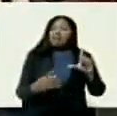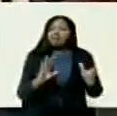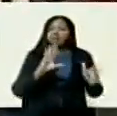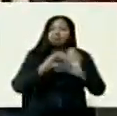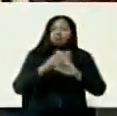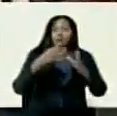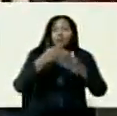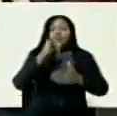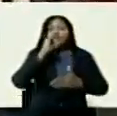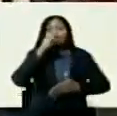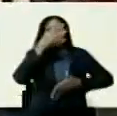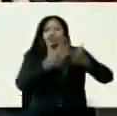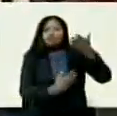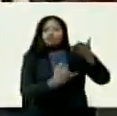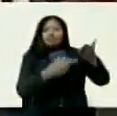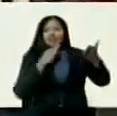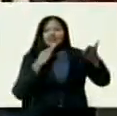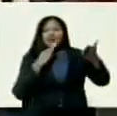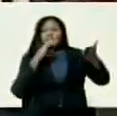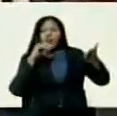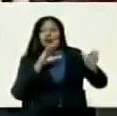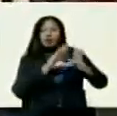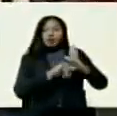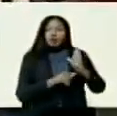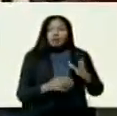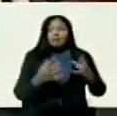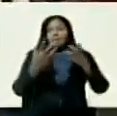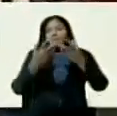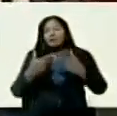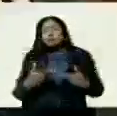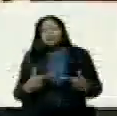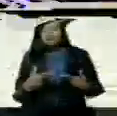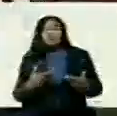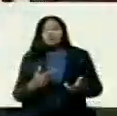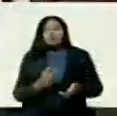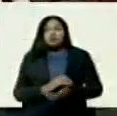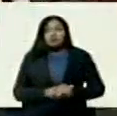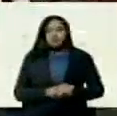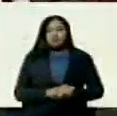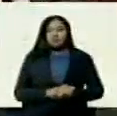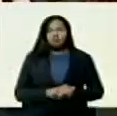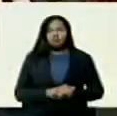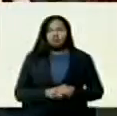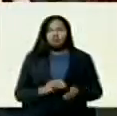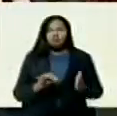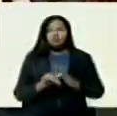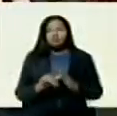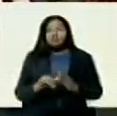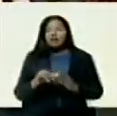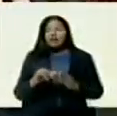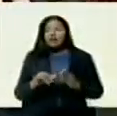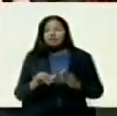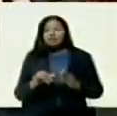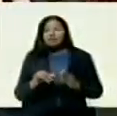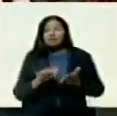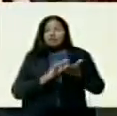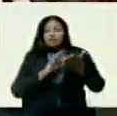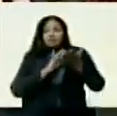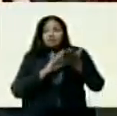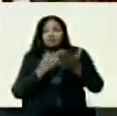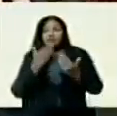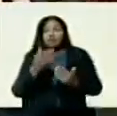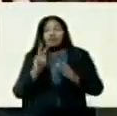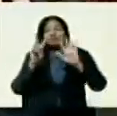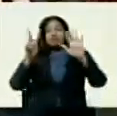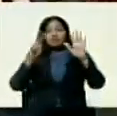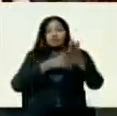completa del banco y luego empresas y criminales informáticos solicitaban